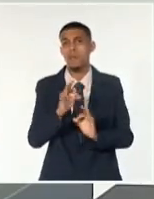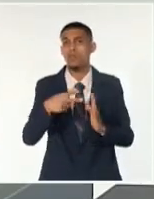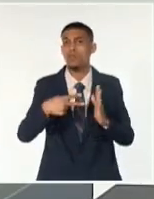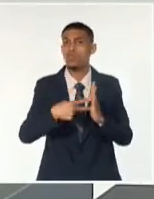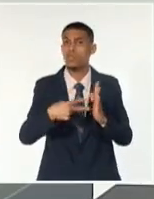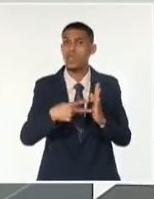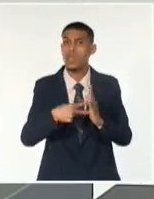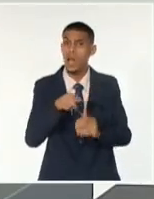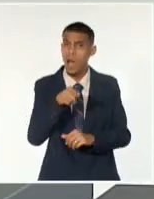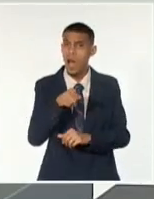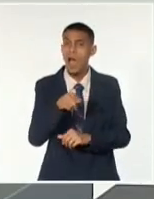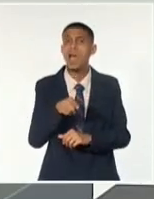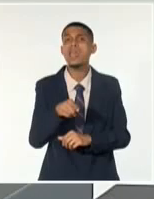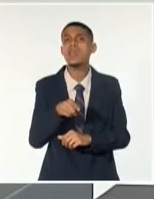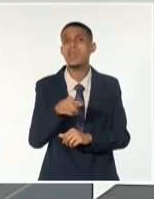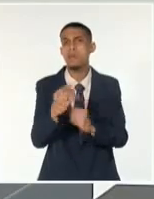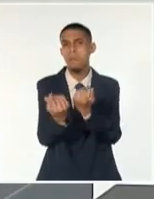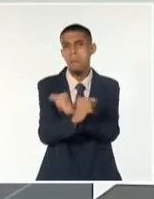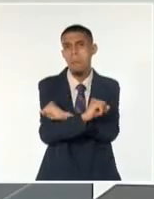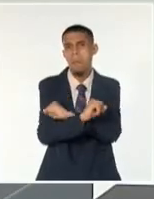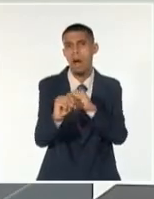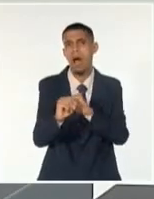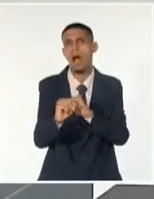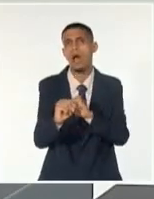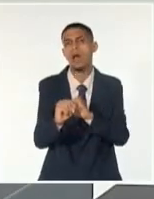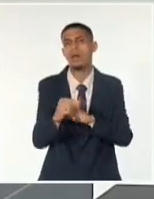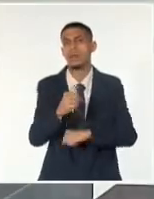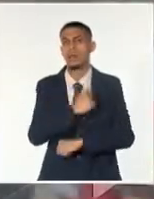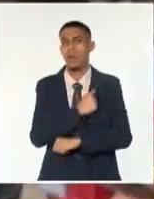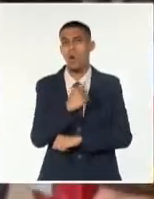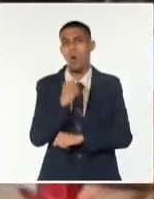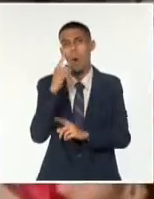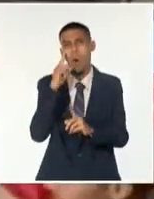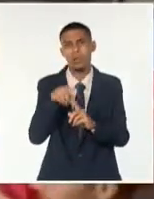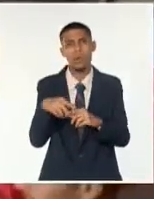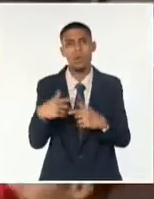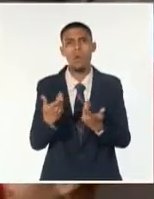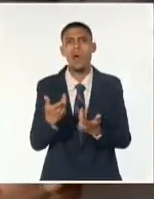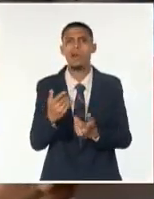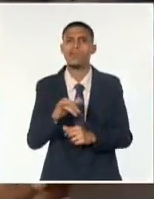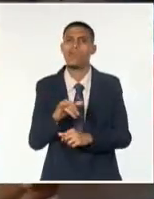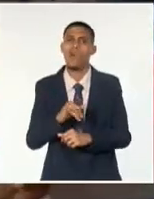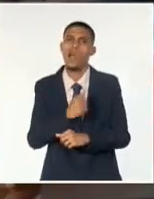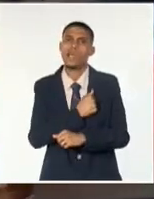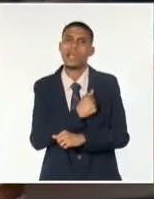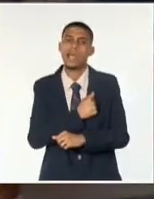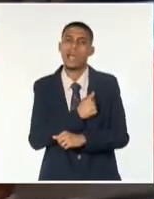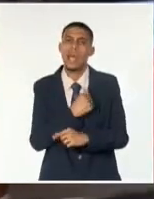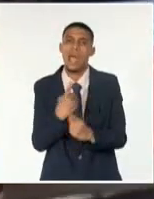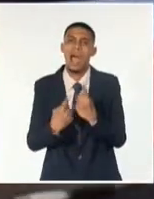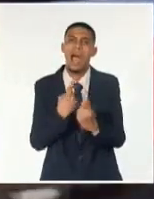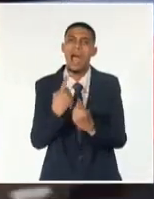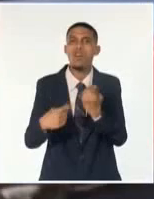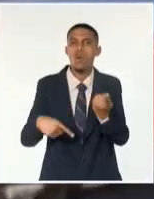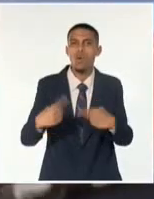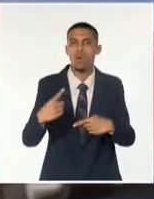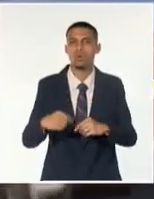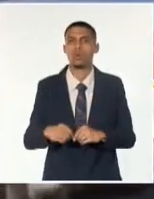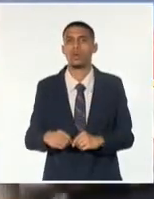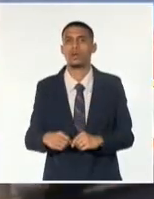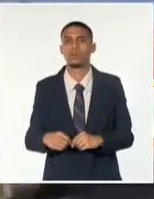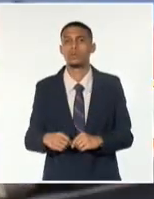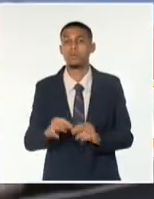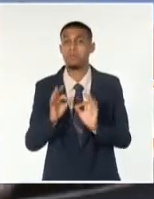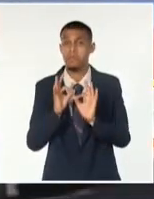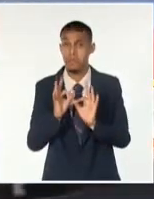del ejército sirio de estabilizar el país. Veamos. El terrorismo vuelve a golpear a Siria, una nación